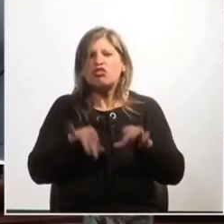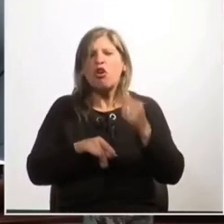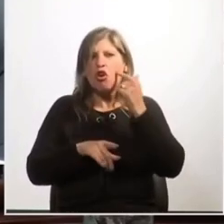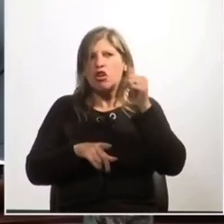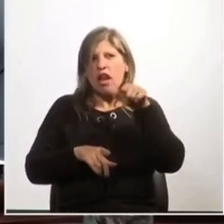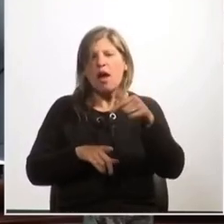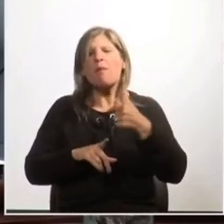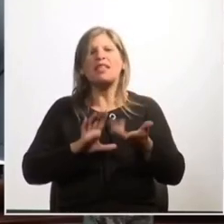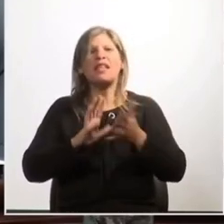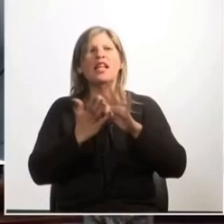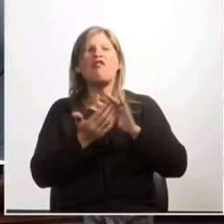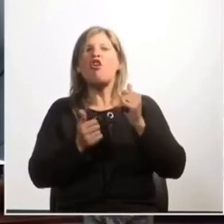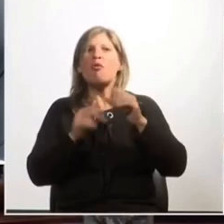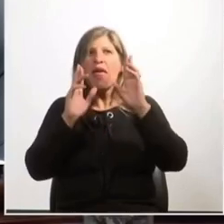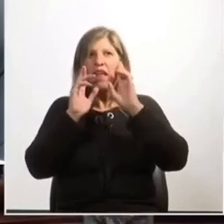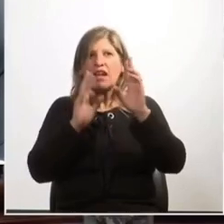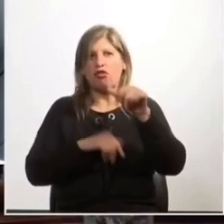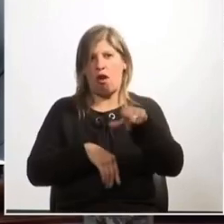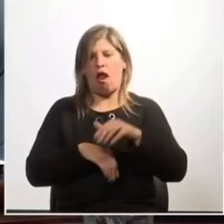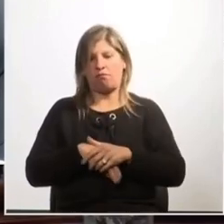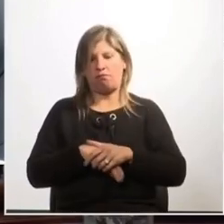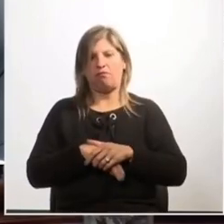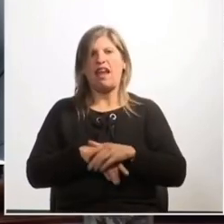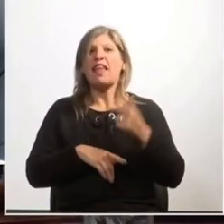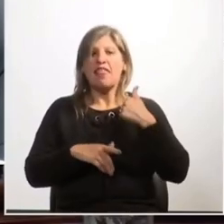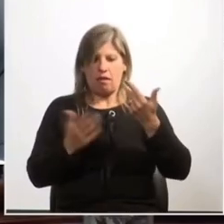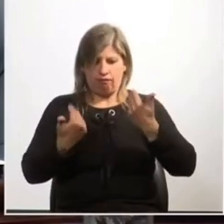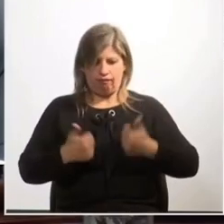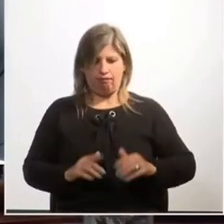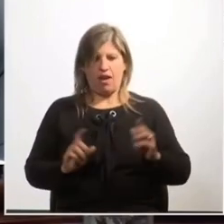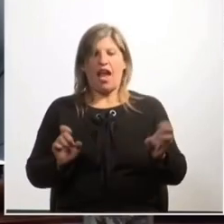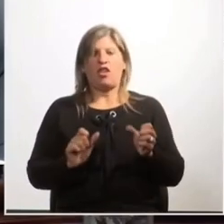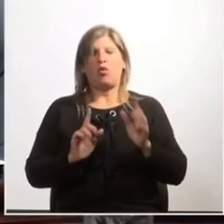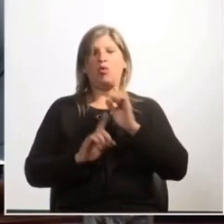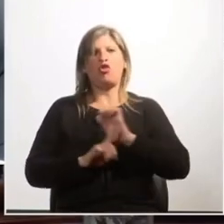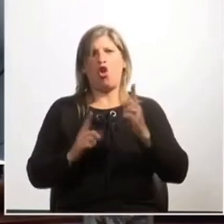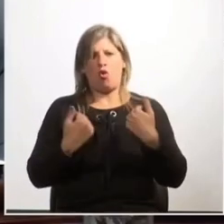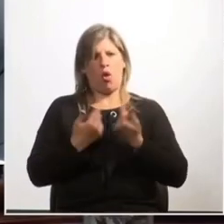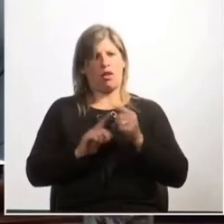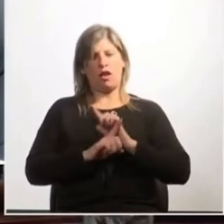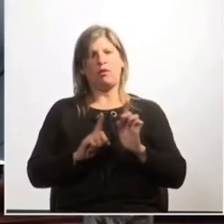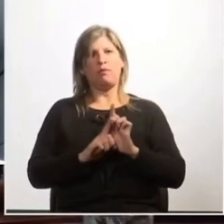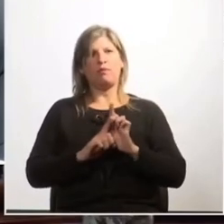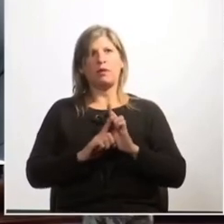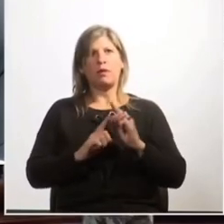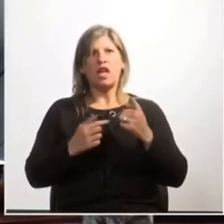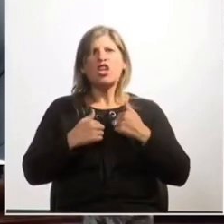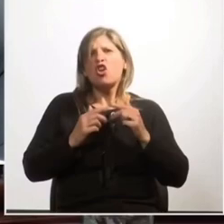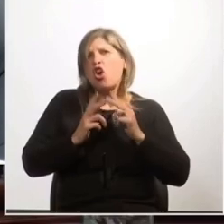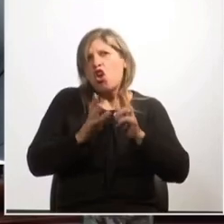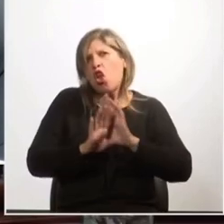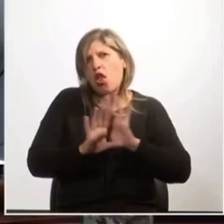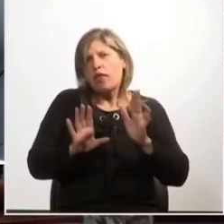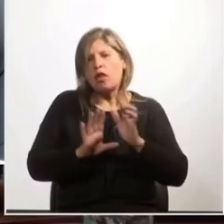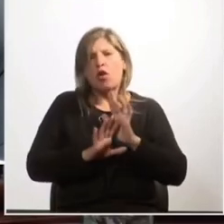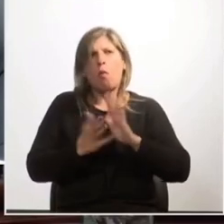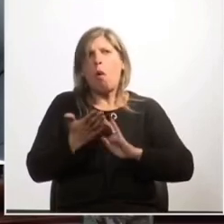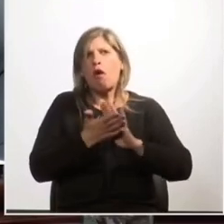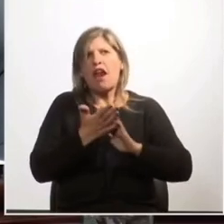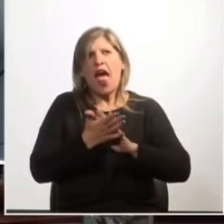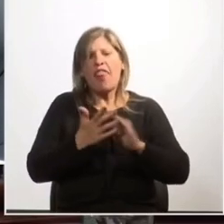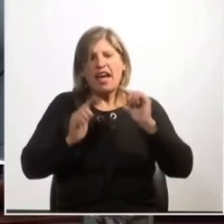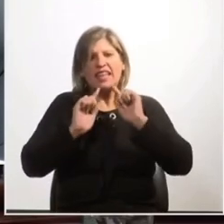su forma de razonar y de actuar, no la nuestra. Y no lo digo por nada que se haya dicho en